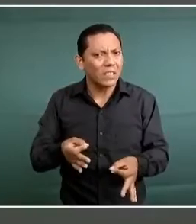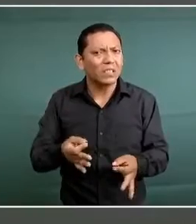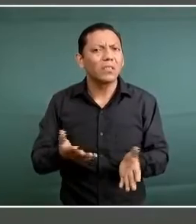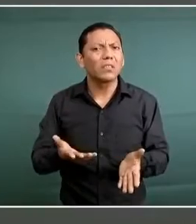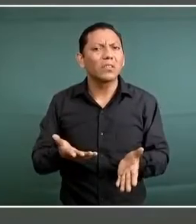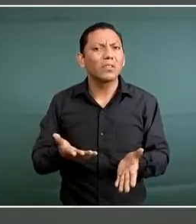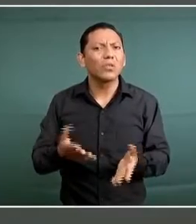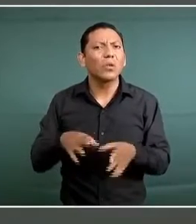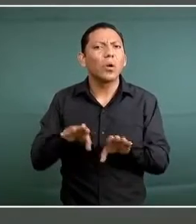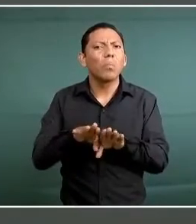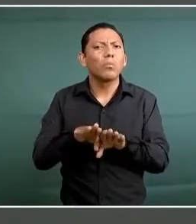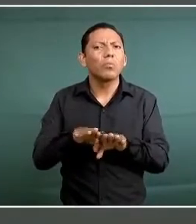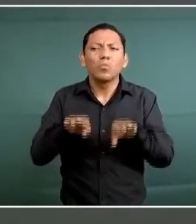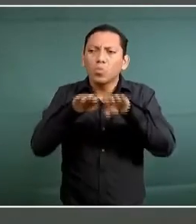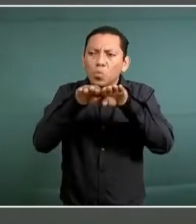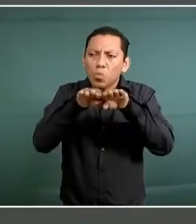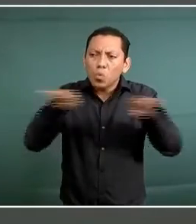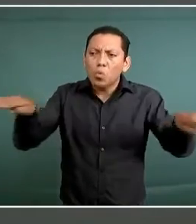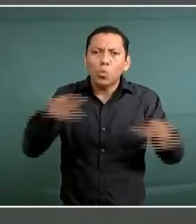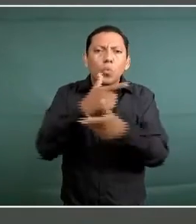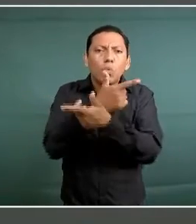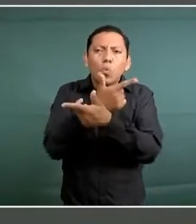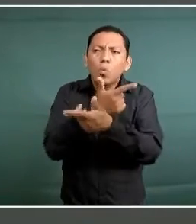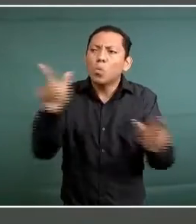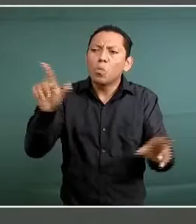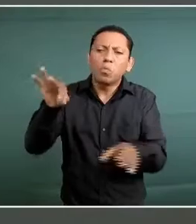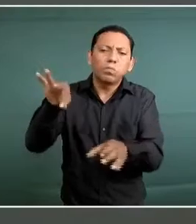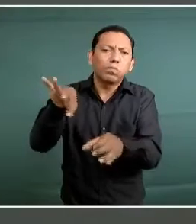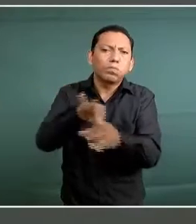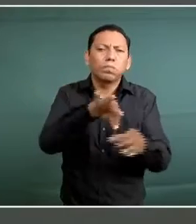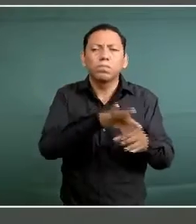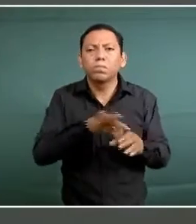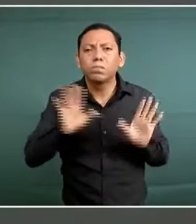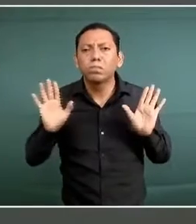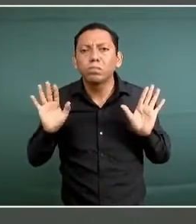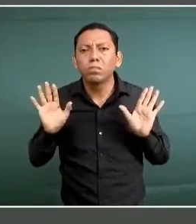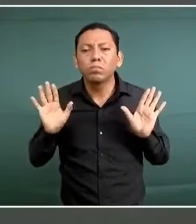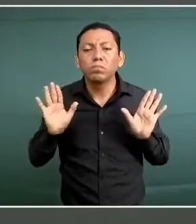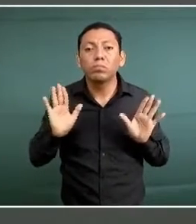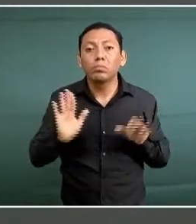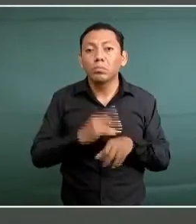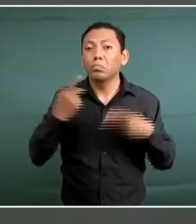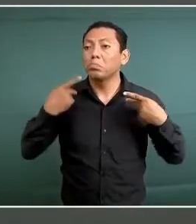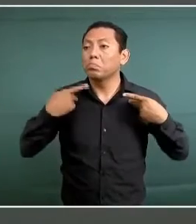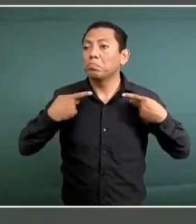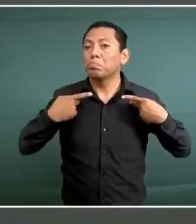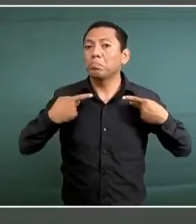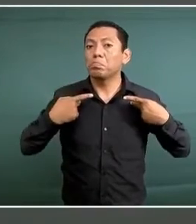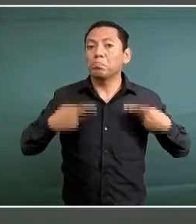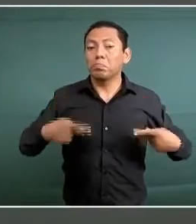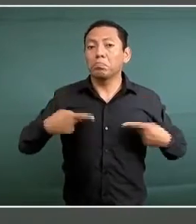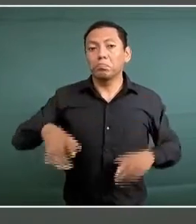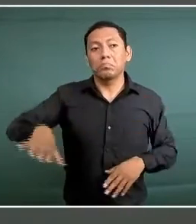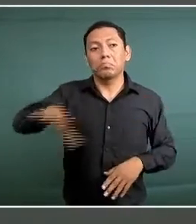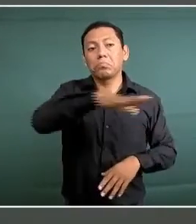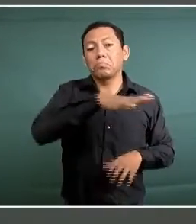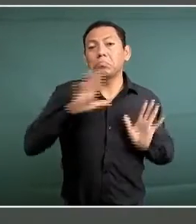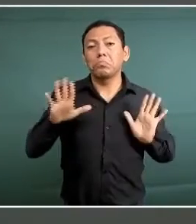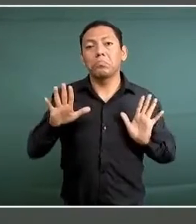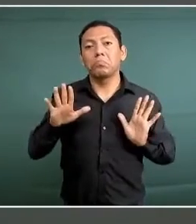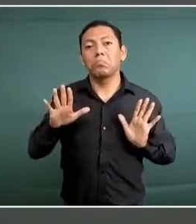es el democrático porque ahí la gente decide la gente manda